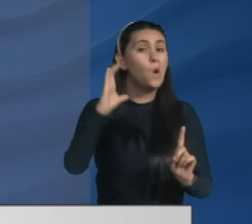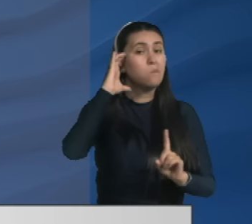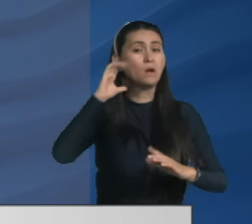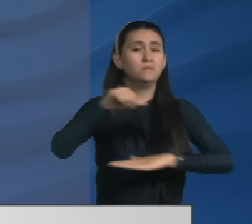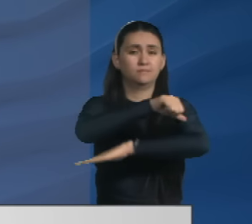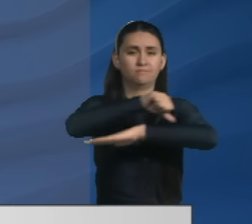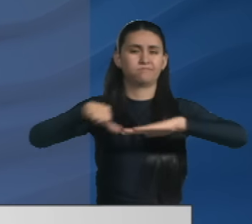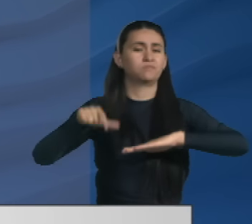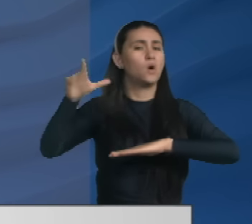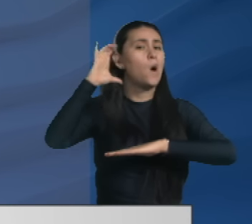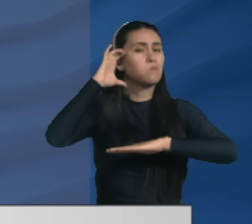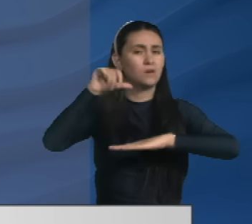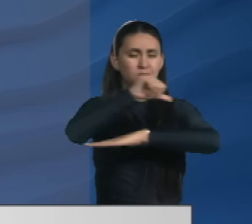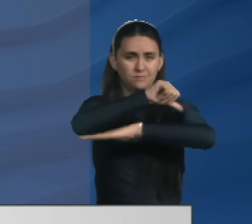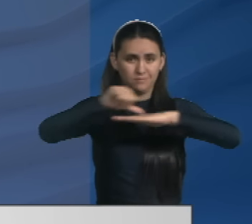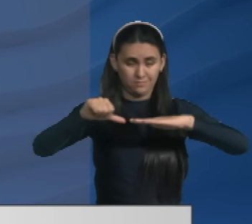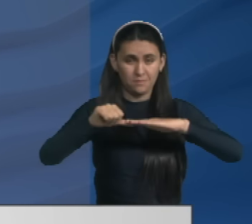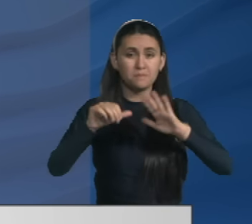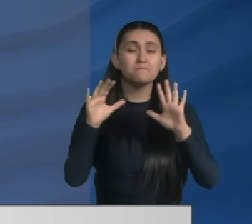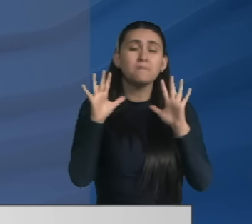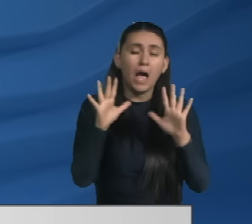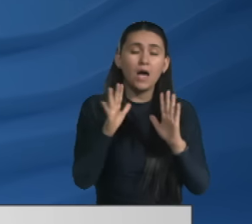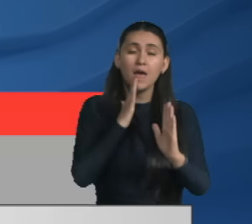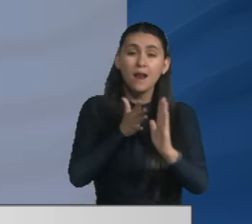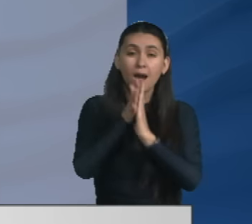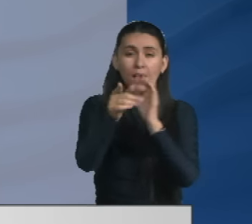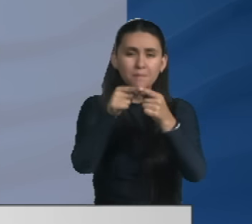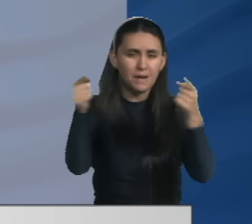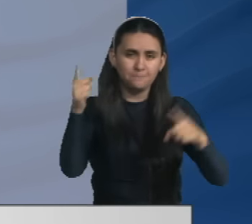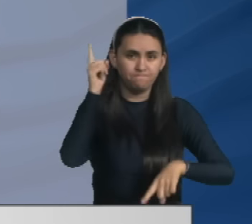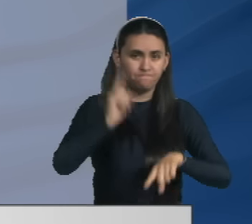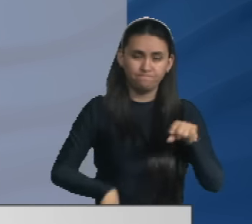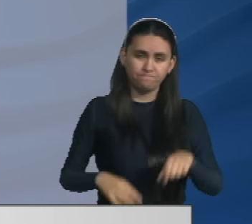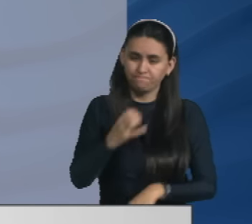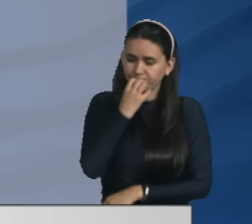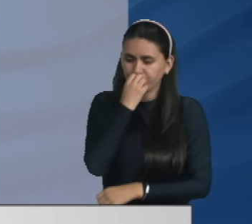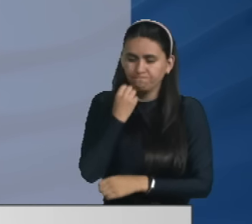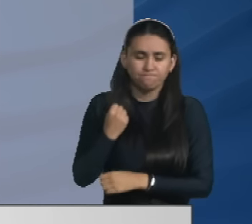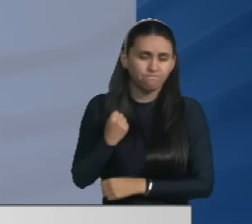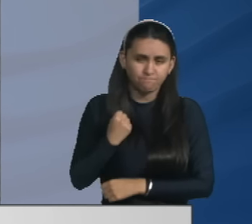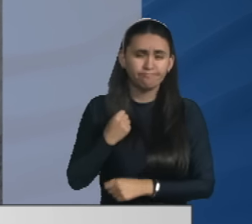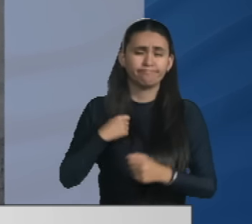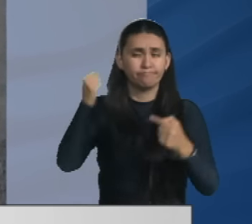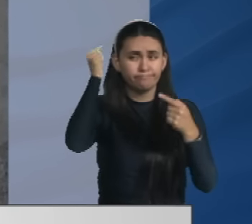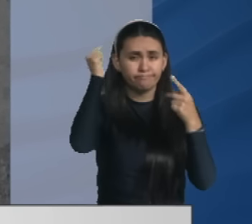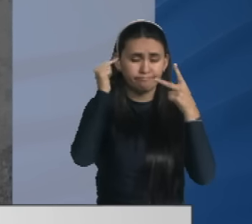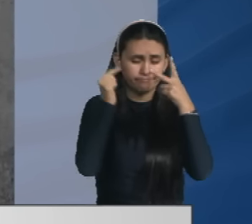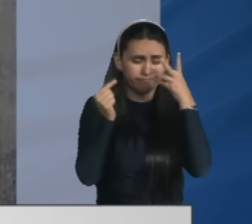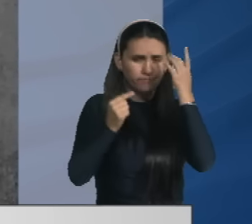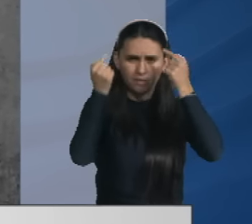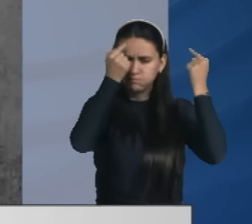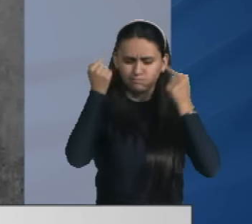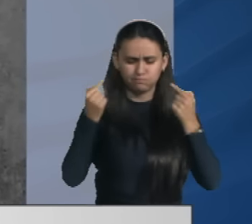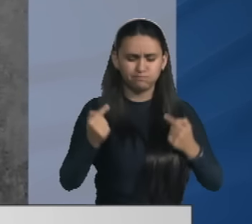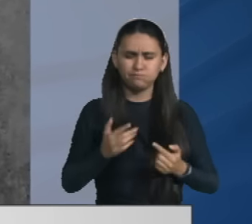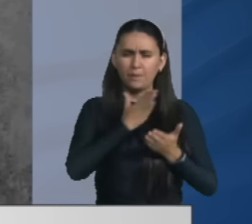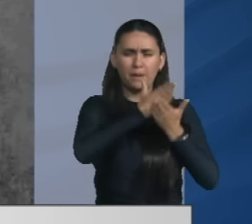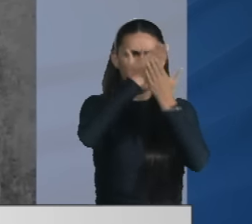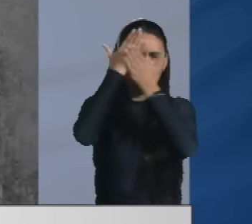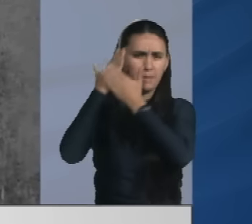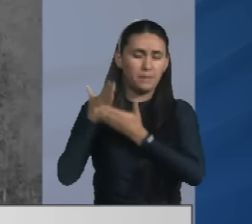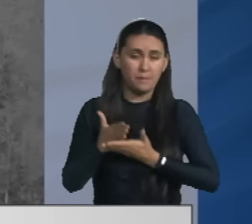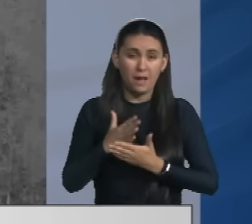siendo intervenida, tiene un estado, un pronóstico reservado de su salud, obviamente tiene politraumas y pues